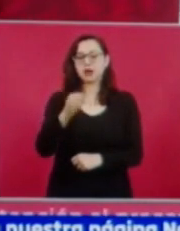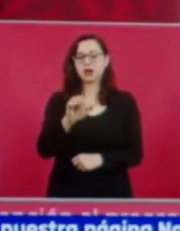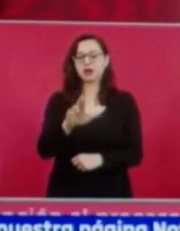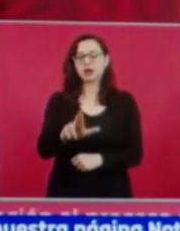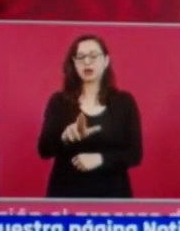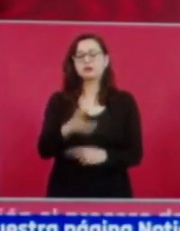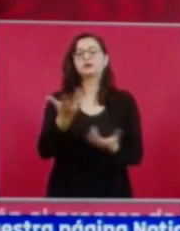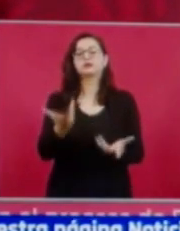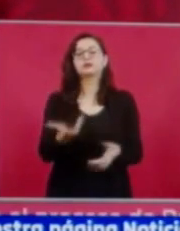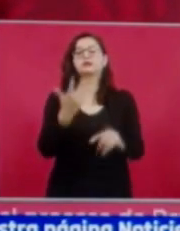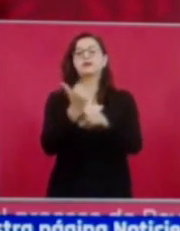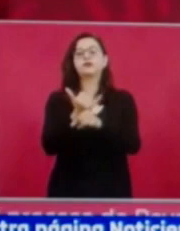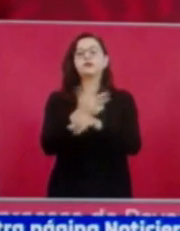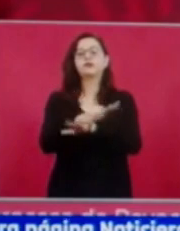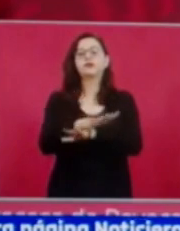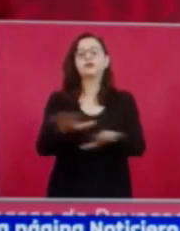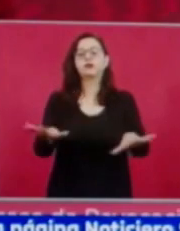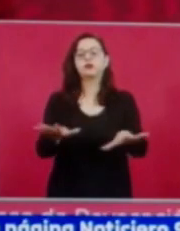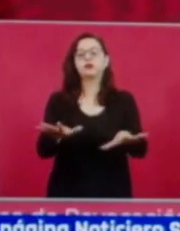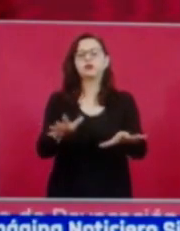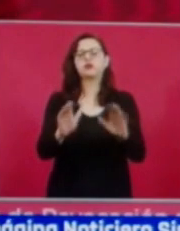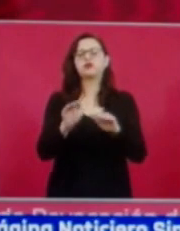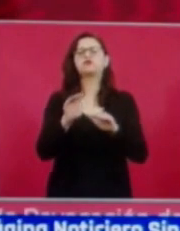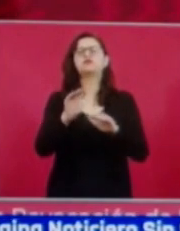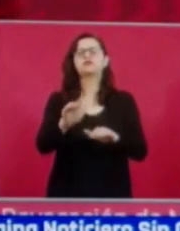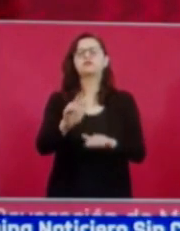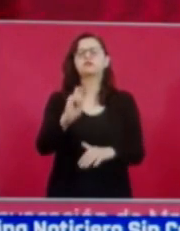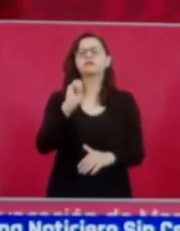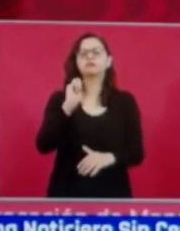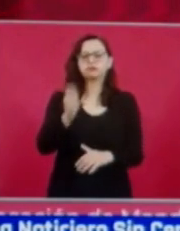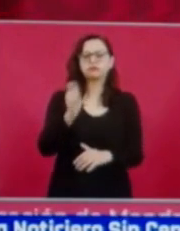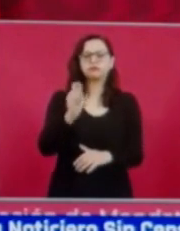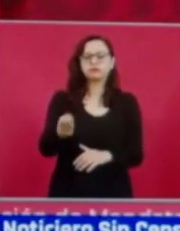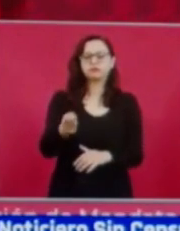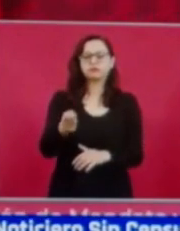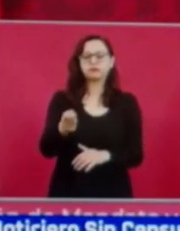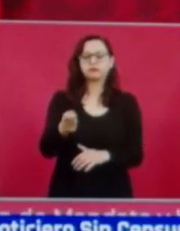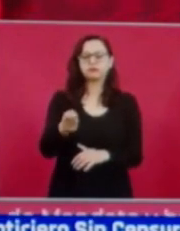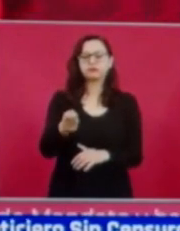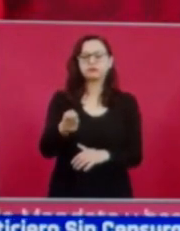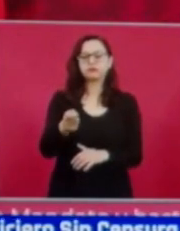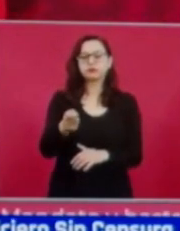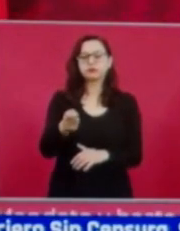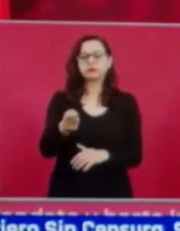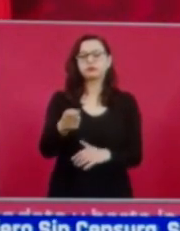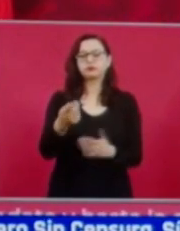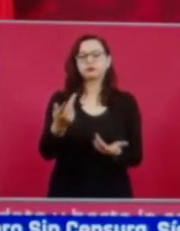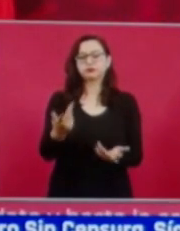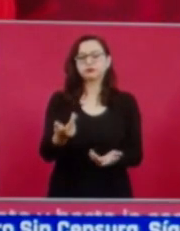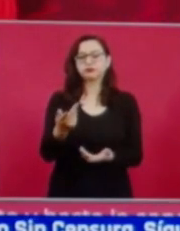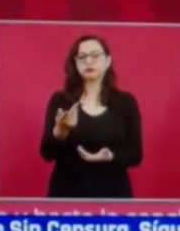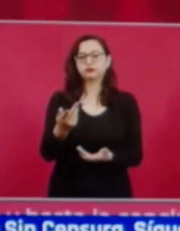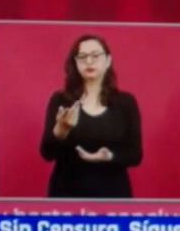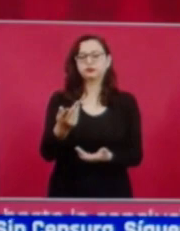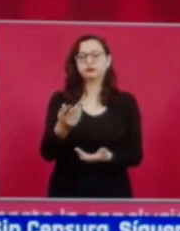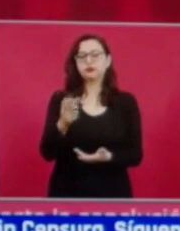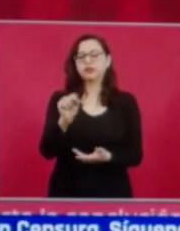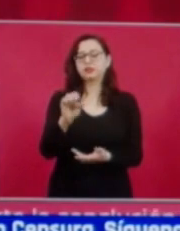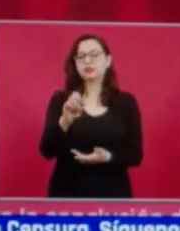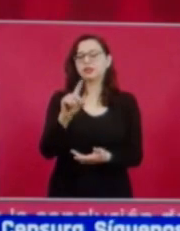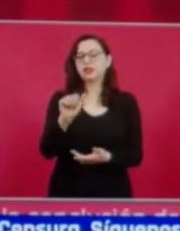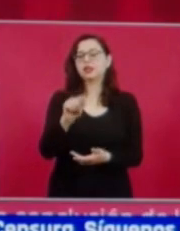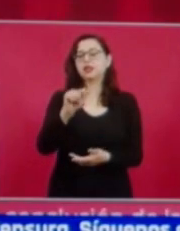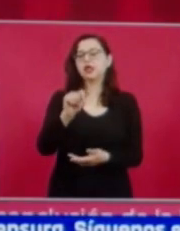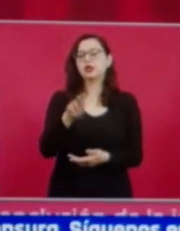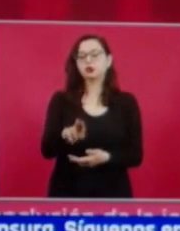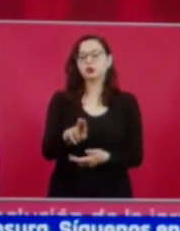Estado son las voces contra el gobierno. Eso es lo que realmente escuchas. Entonces la gente ha